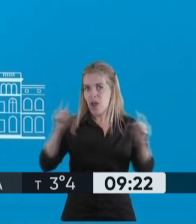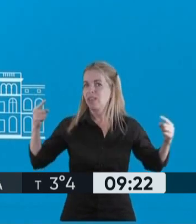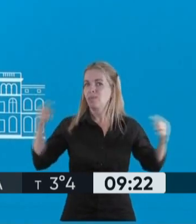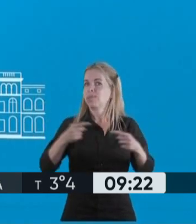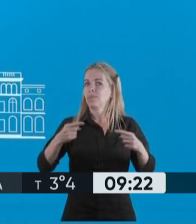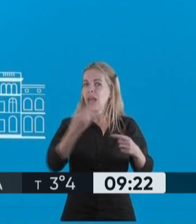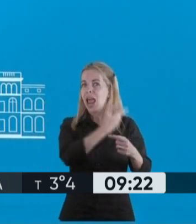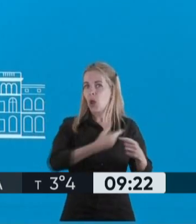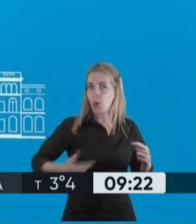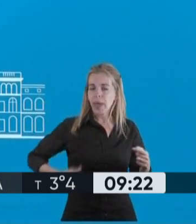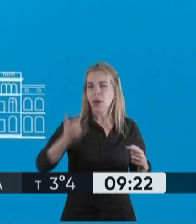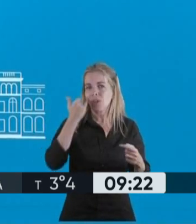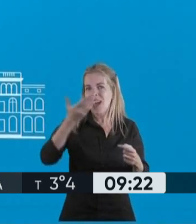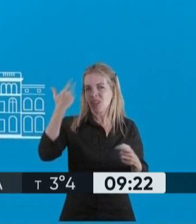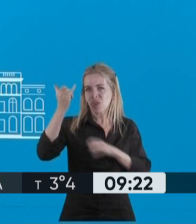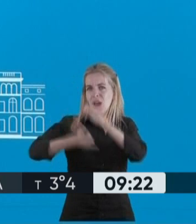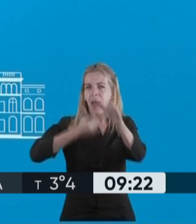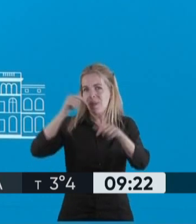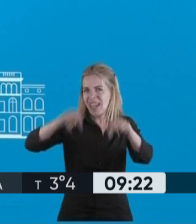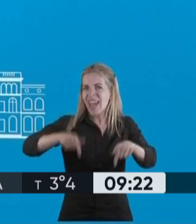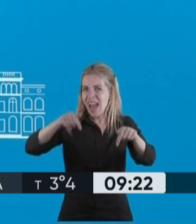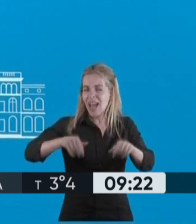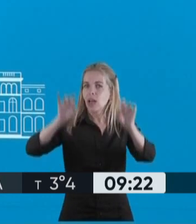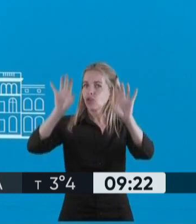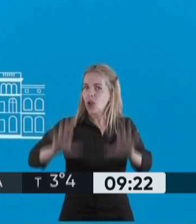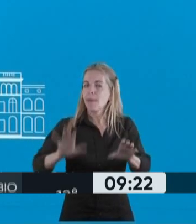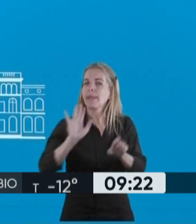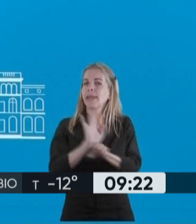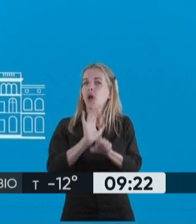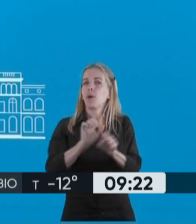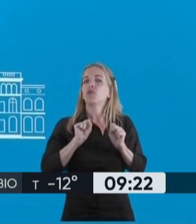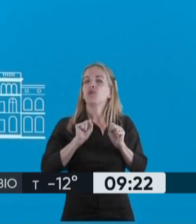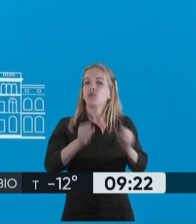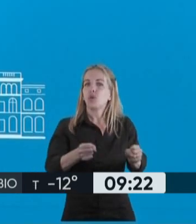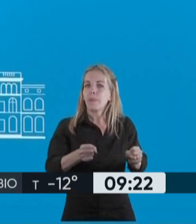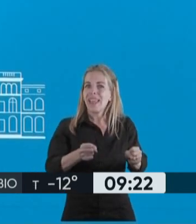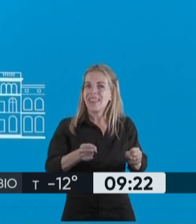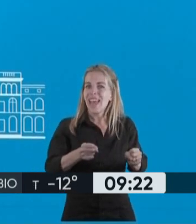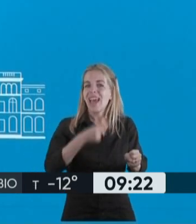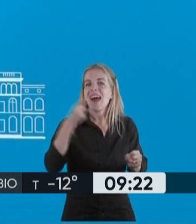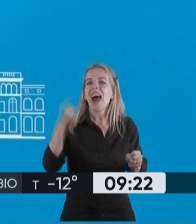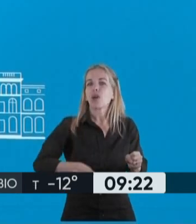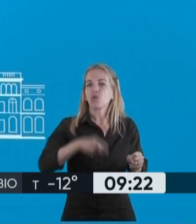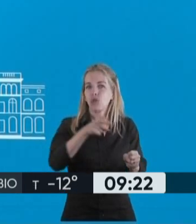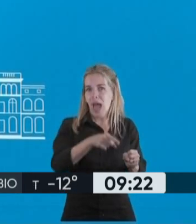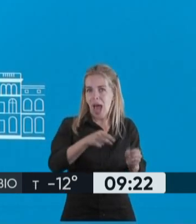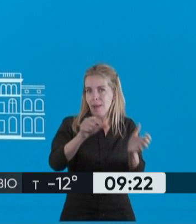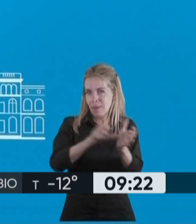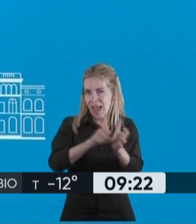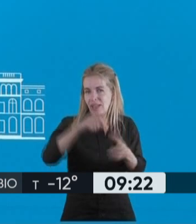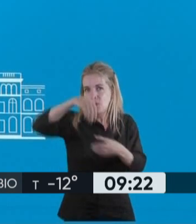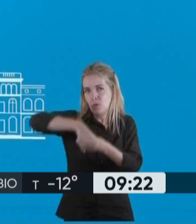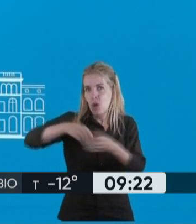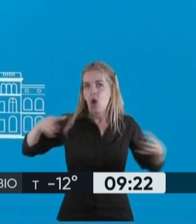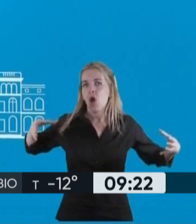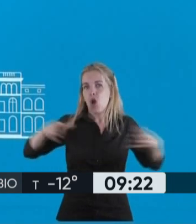El gobierno, tal como expliqué aquí mismo, apoyó la suspensión de Rusia como miembro del Comité de Derechos